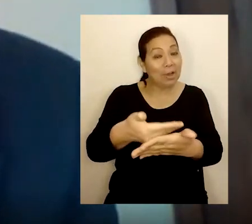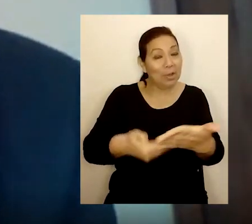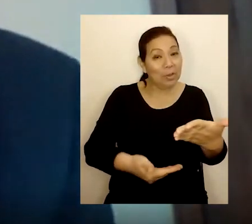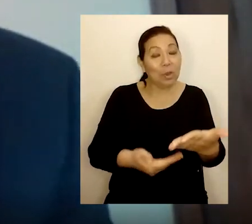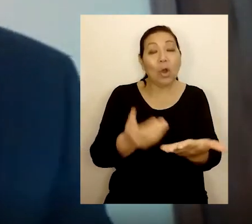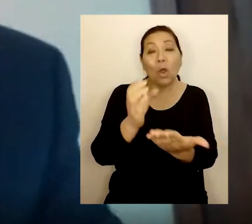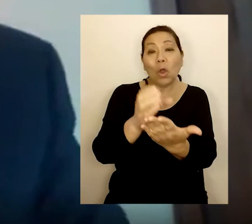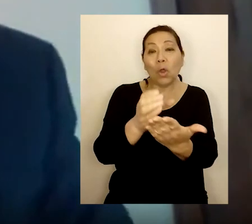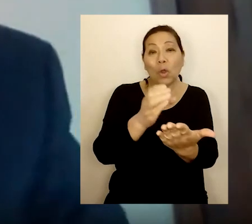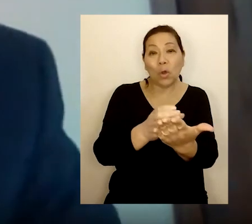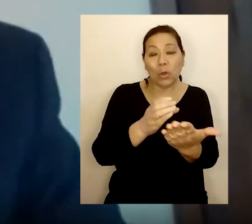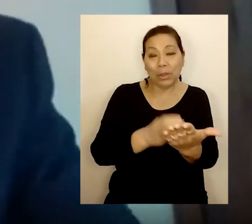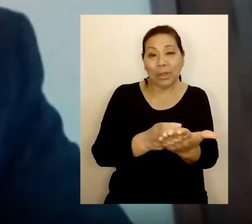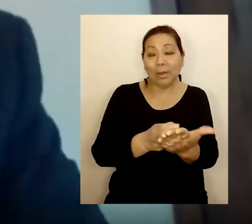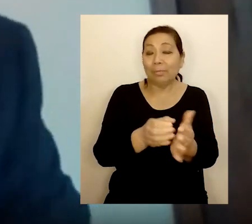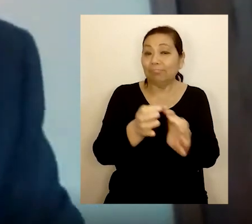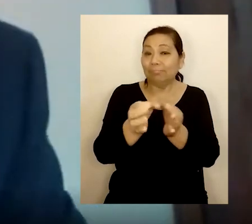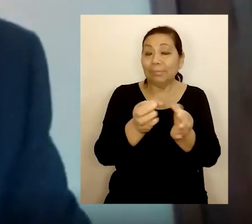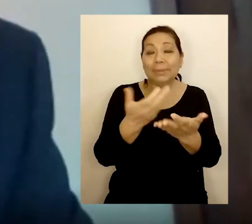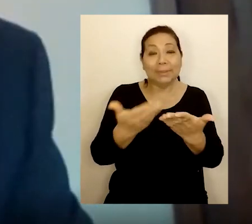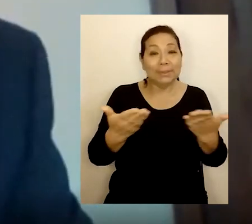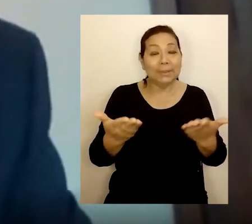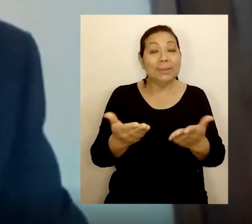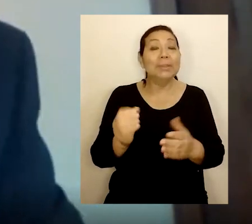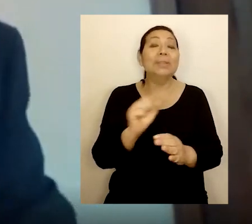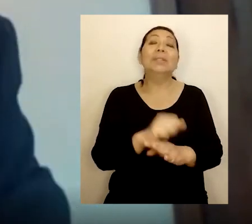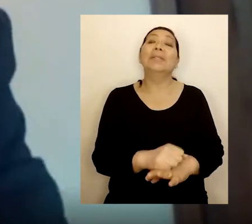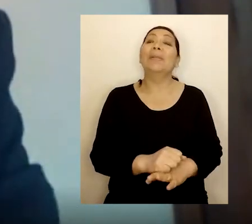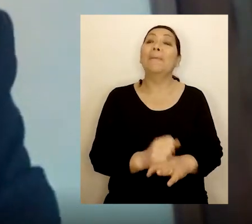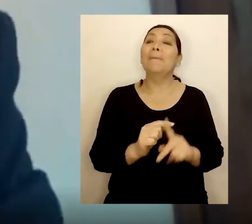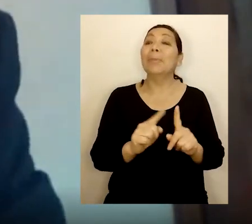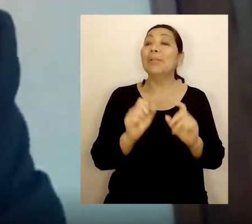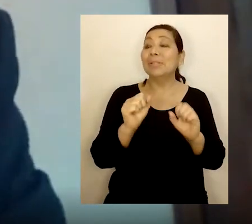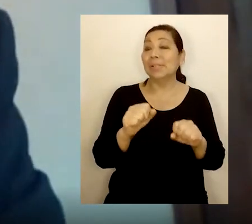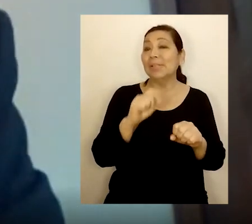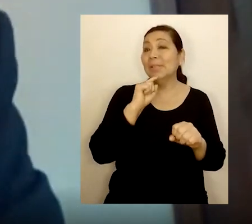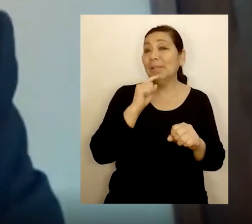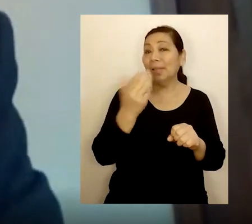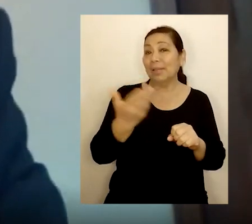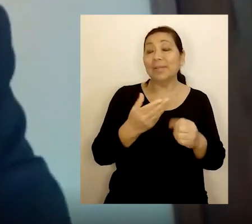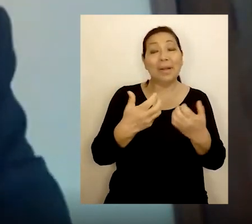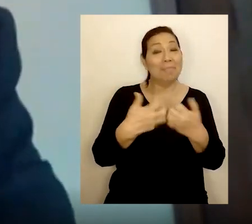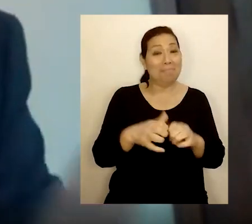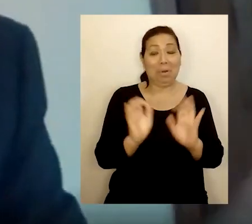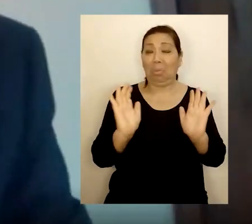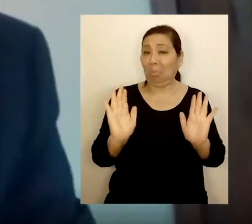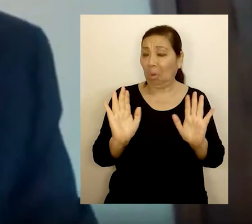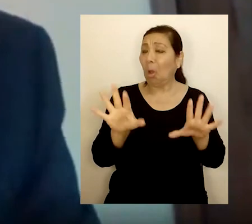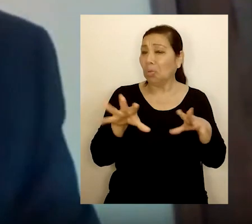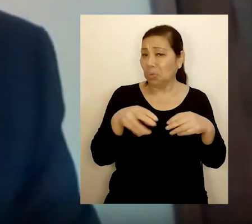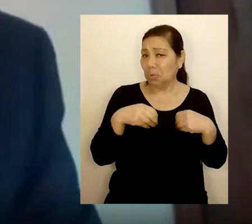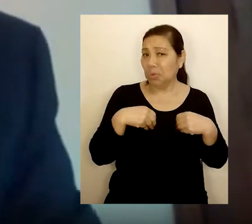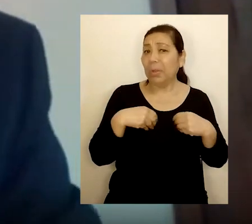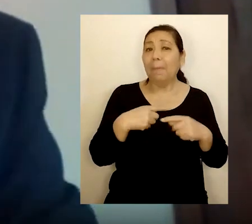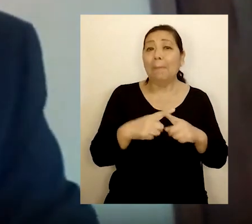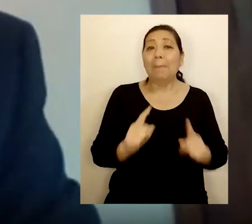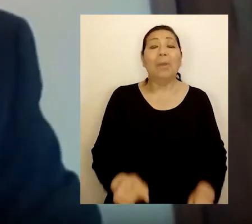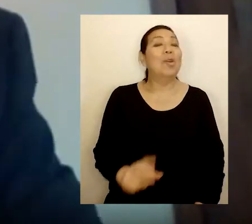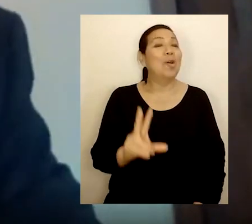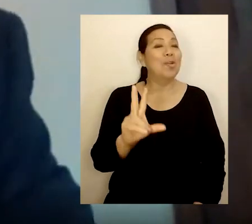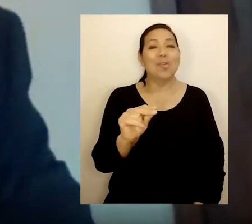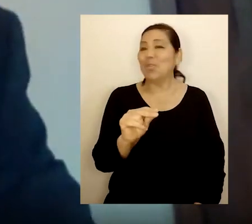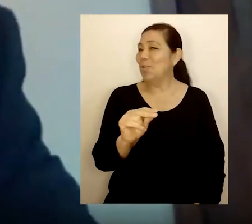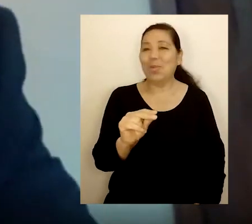los contratos que sustentan la realidad de la operación. Si eso hacía la empresa, se aceptaba el gasto.